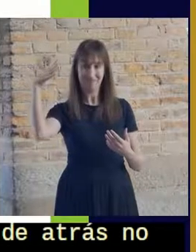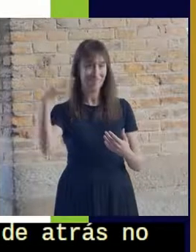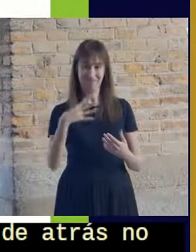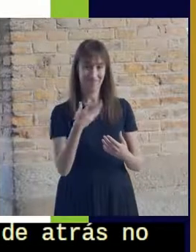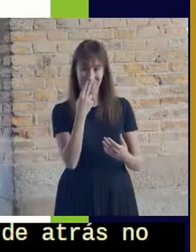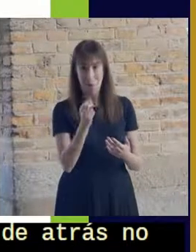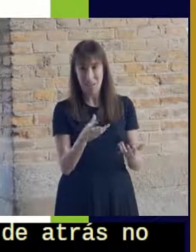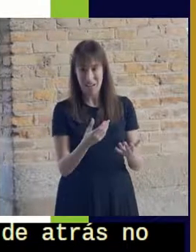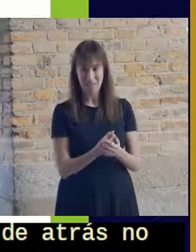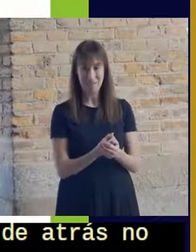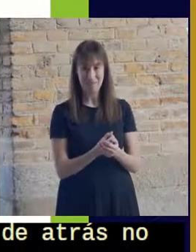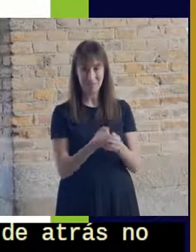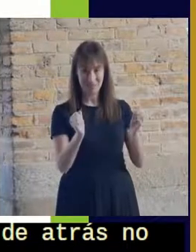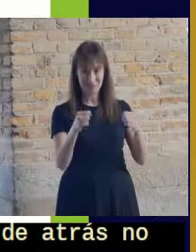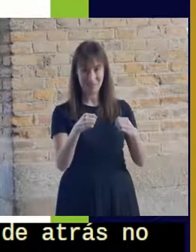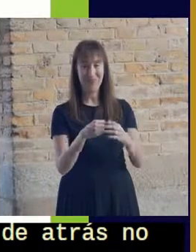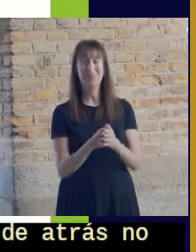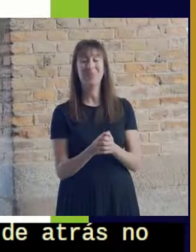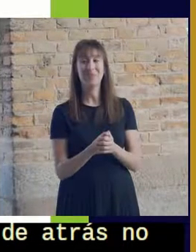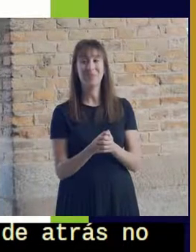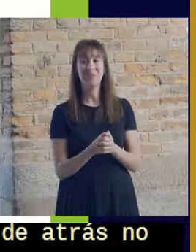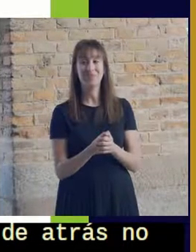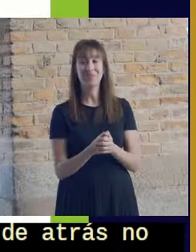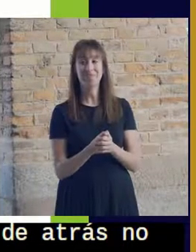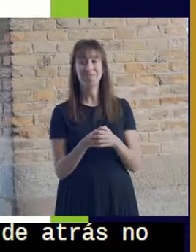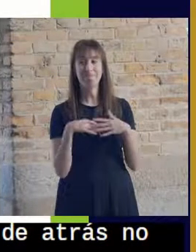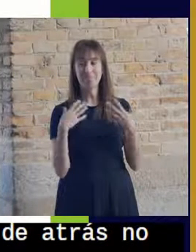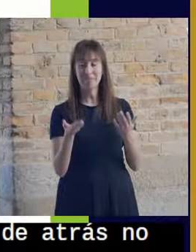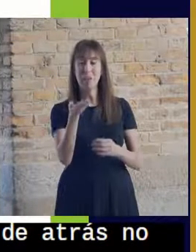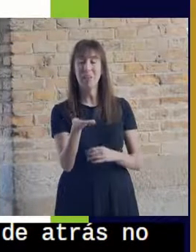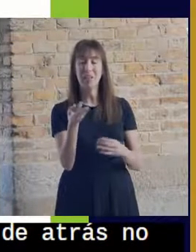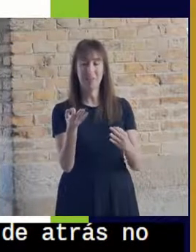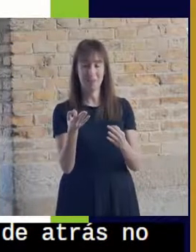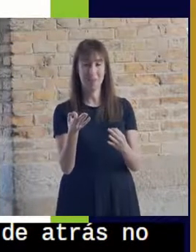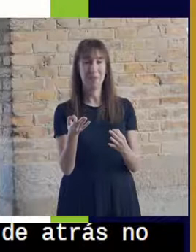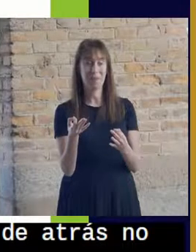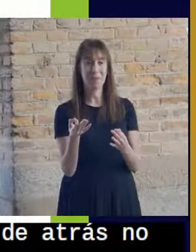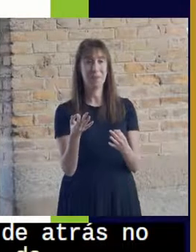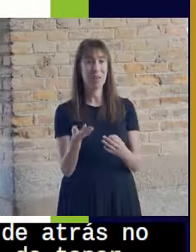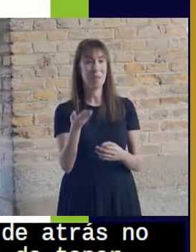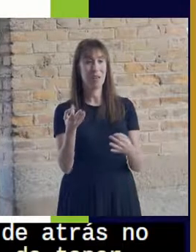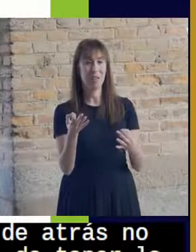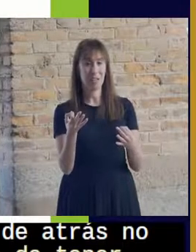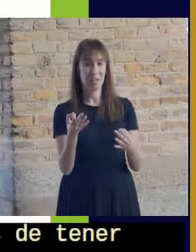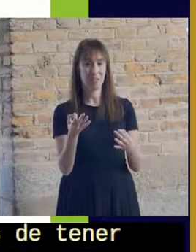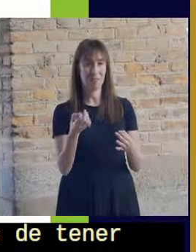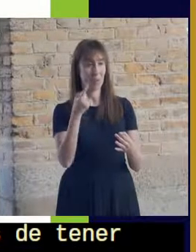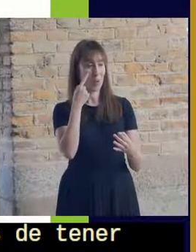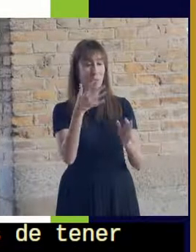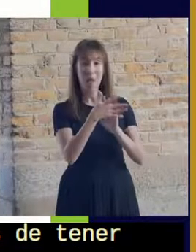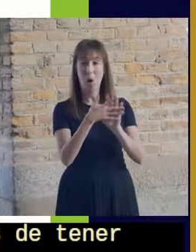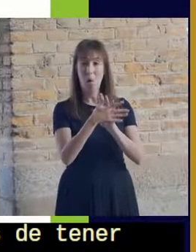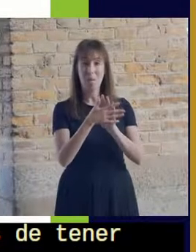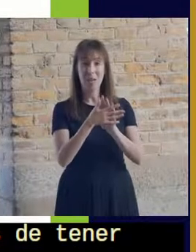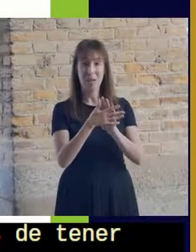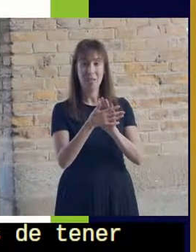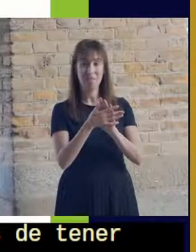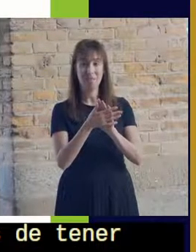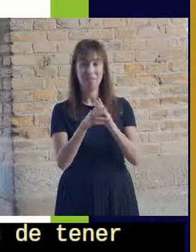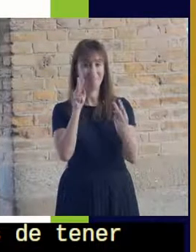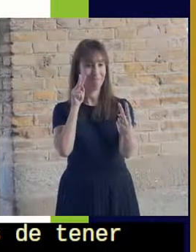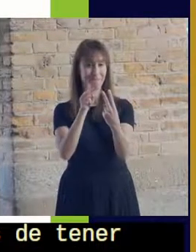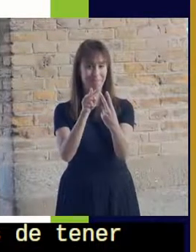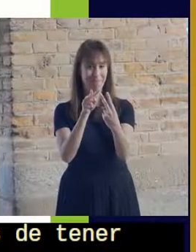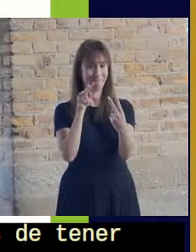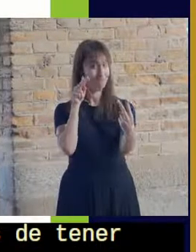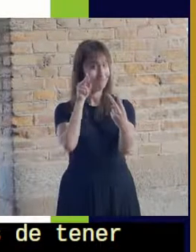funcional vale importante Entonces hasta antes de tener mantener la conversación que nos mire